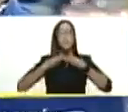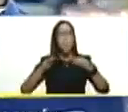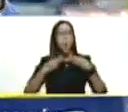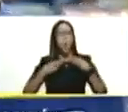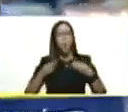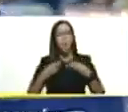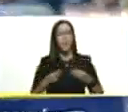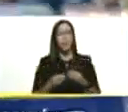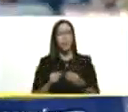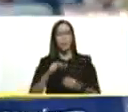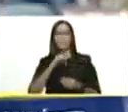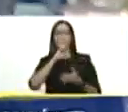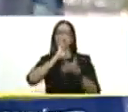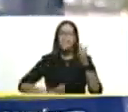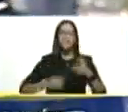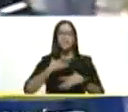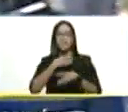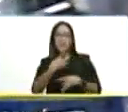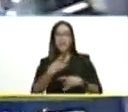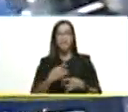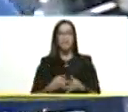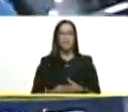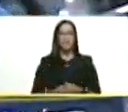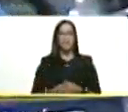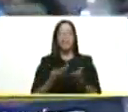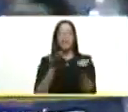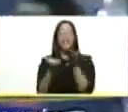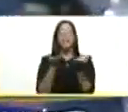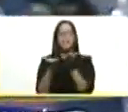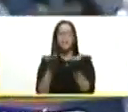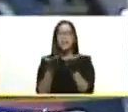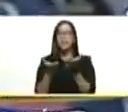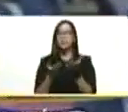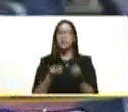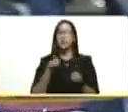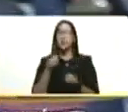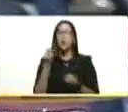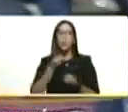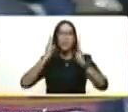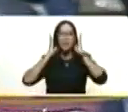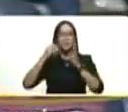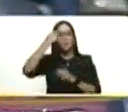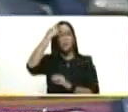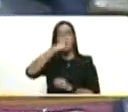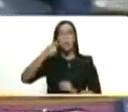desinteresado. El servicio como un apostolado al pueblo,